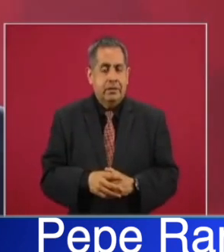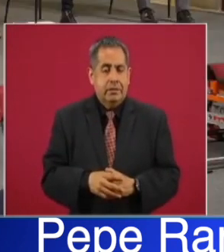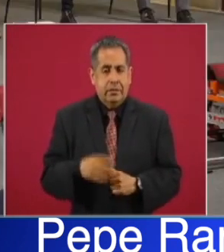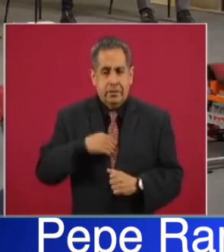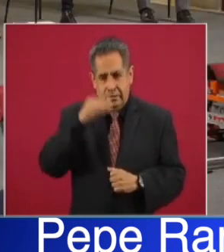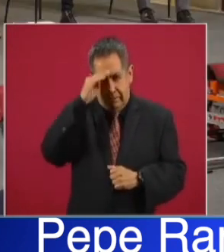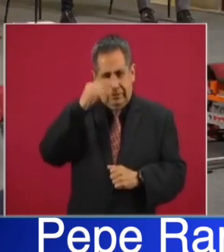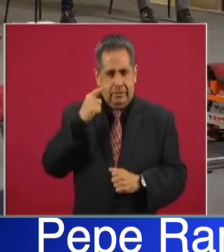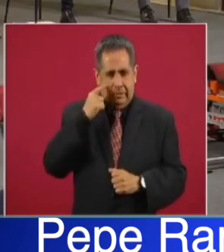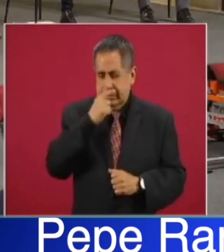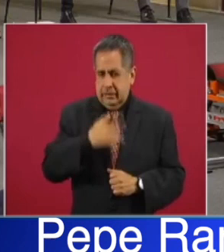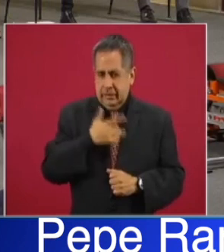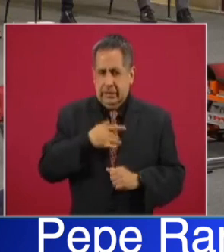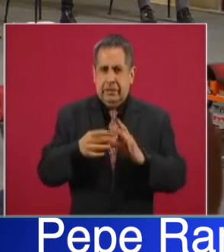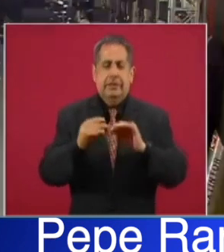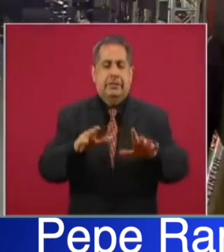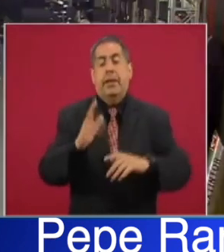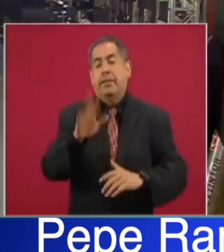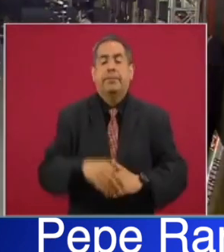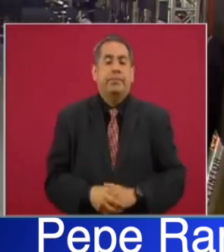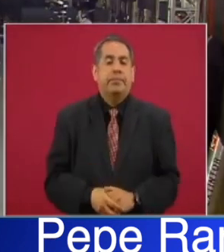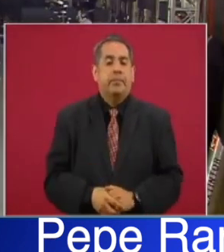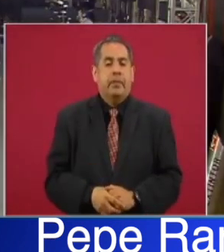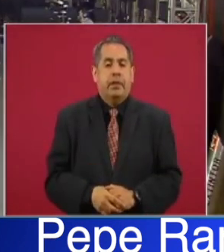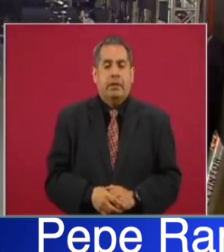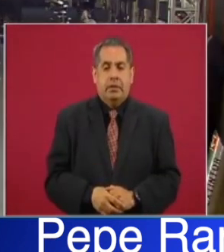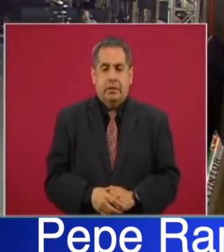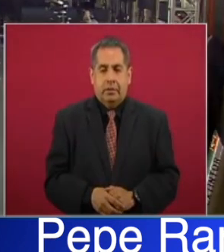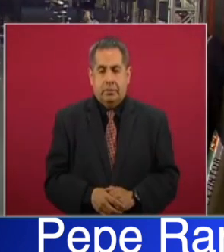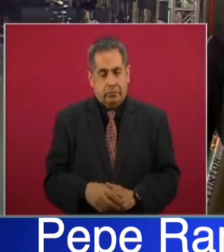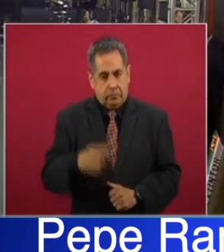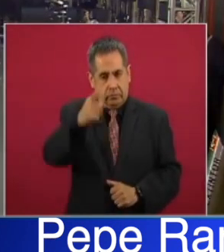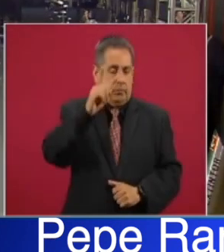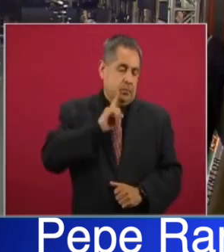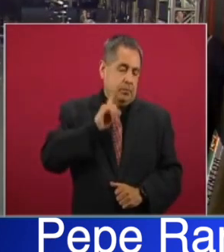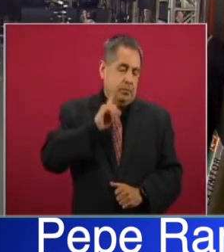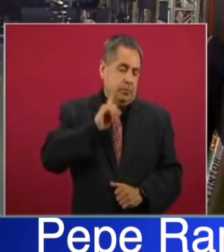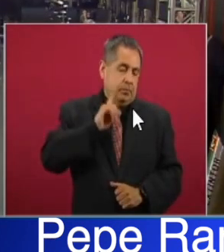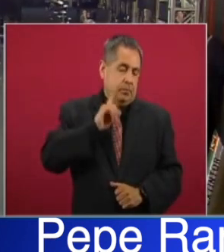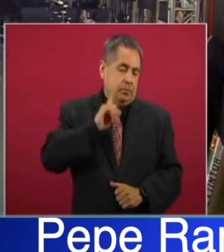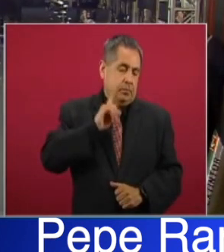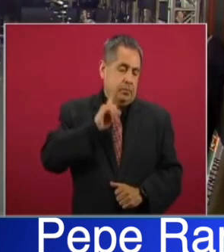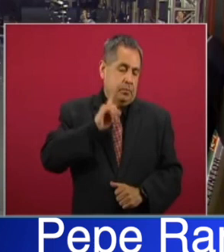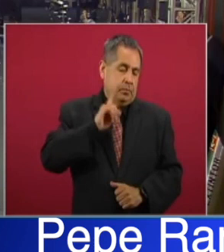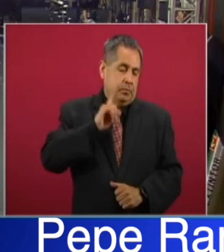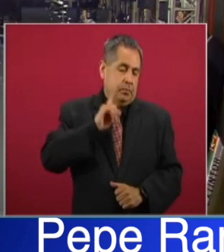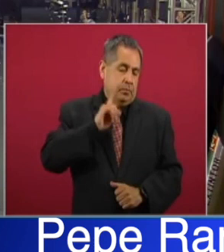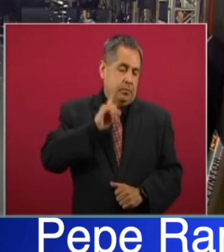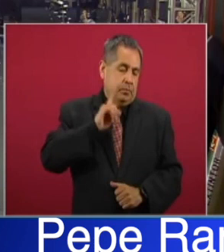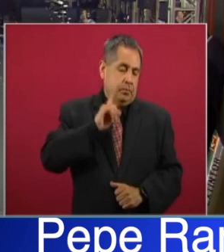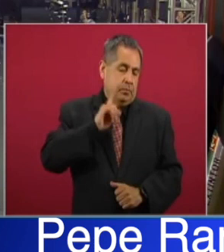a hacer conciencia de eso. Bueno, vamos allá. Ya es mujer. Pues ahí está lo que comentó